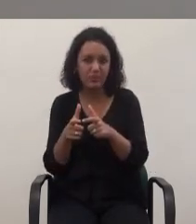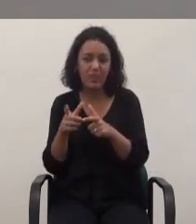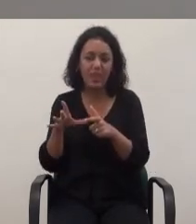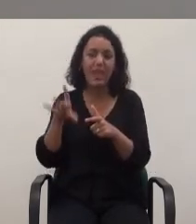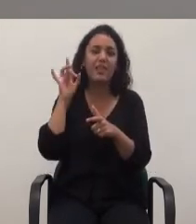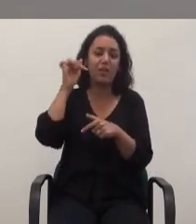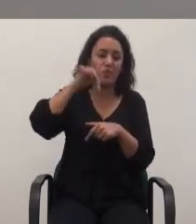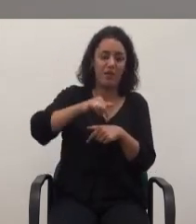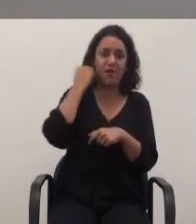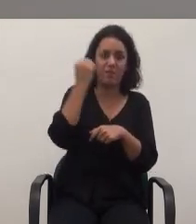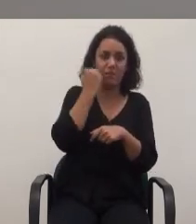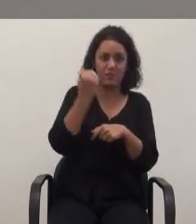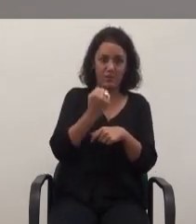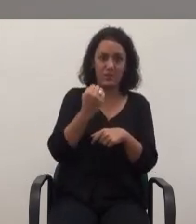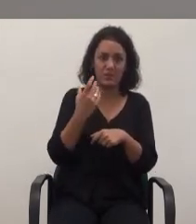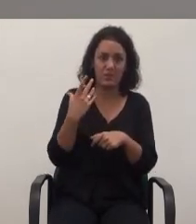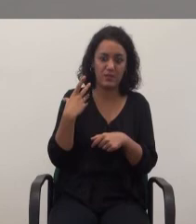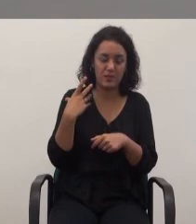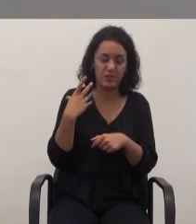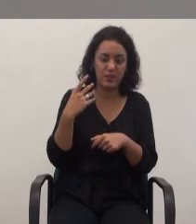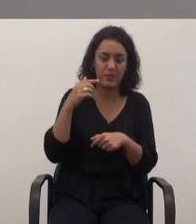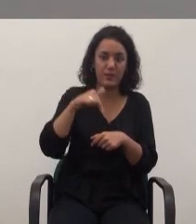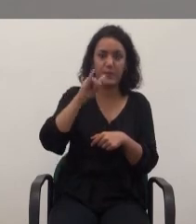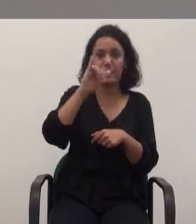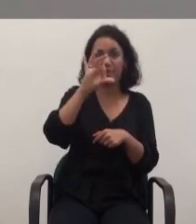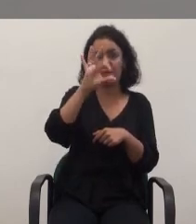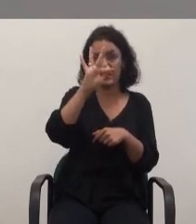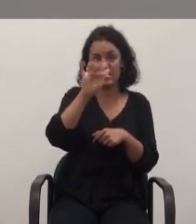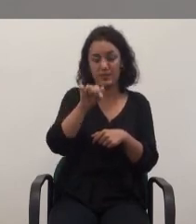sería posible hoy proponernos